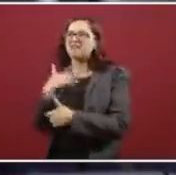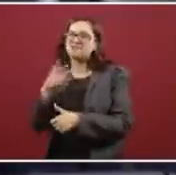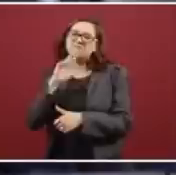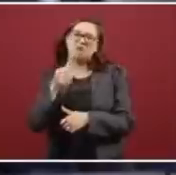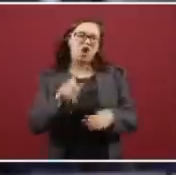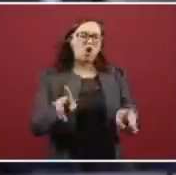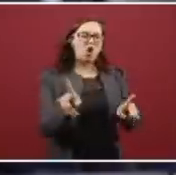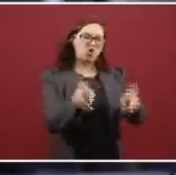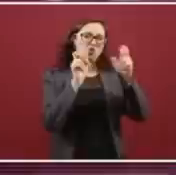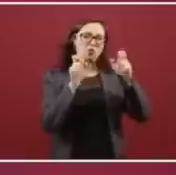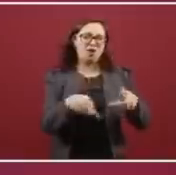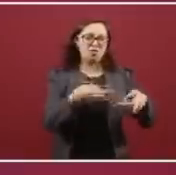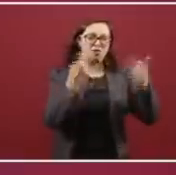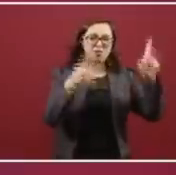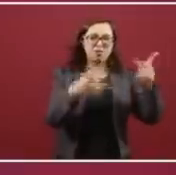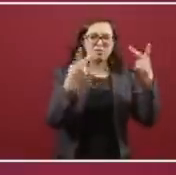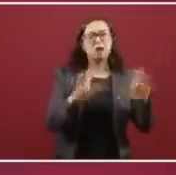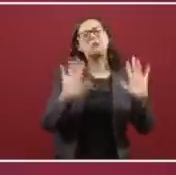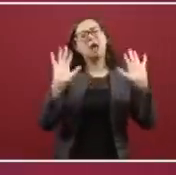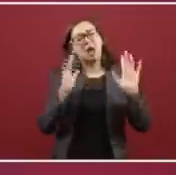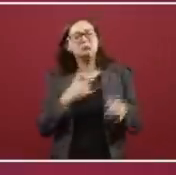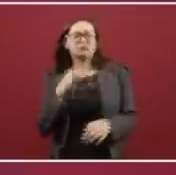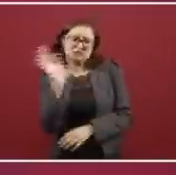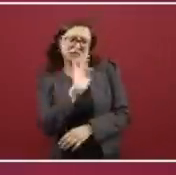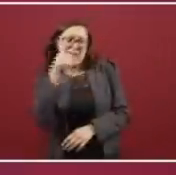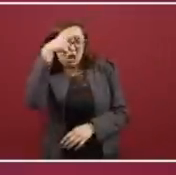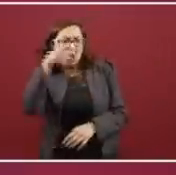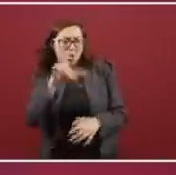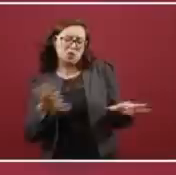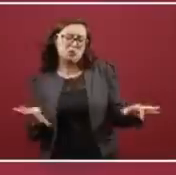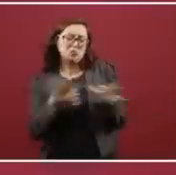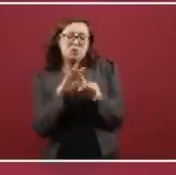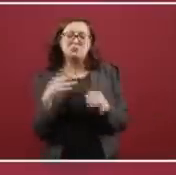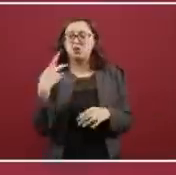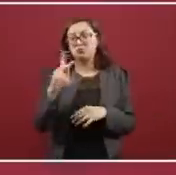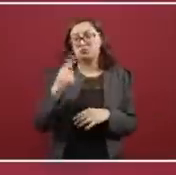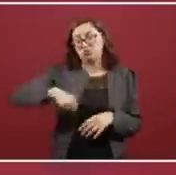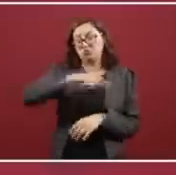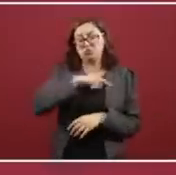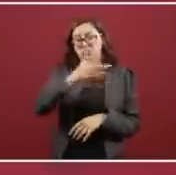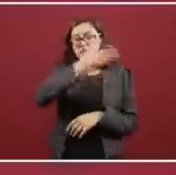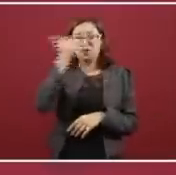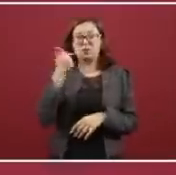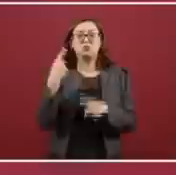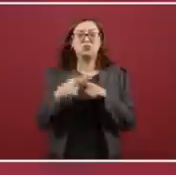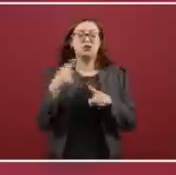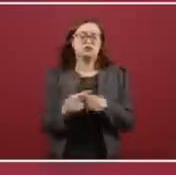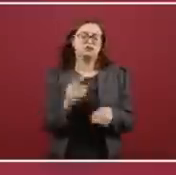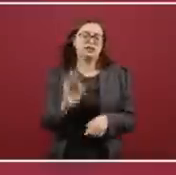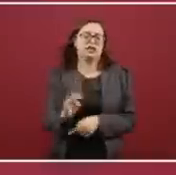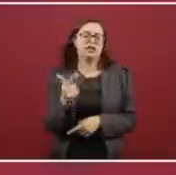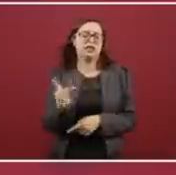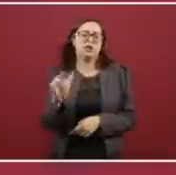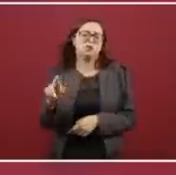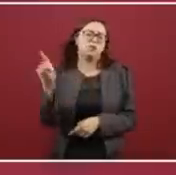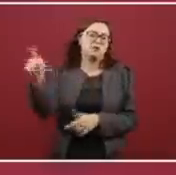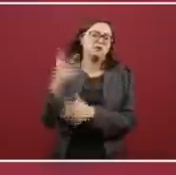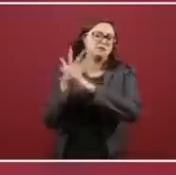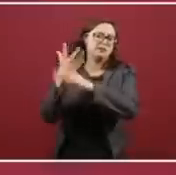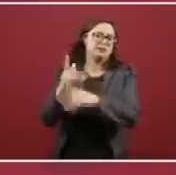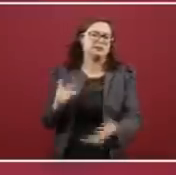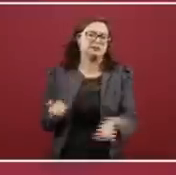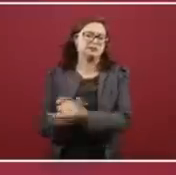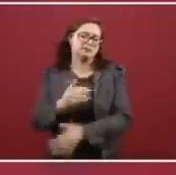ustedes lo relacionan también pareciera lógico pero no tenemos ningún fundamento para ello ya le competerá la fiscalía general de la república